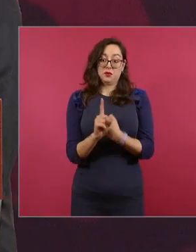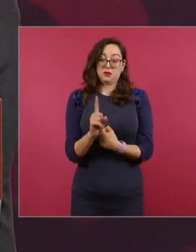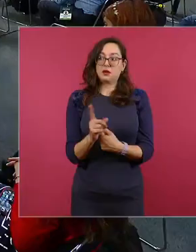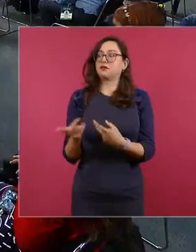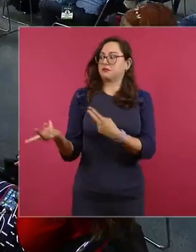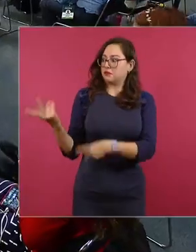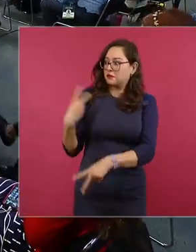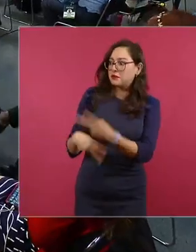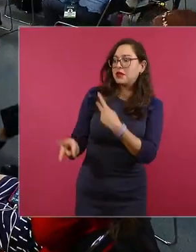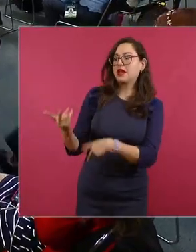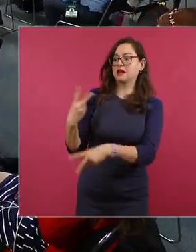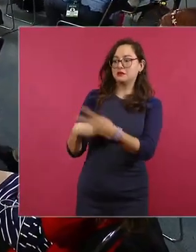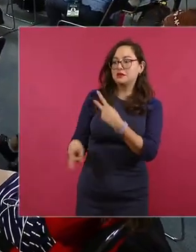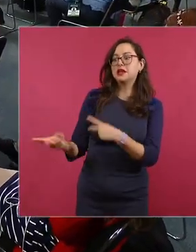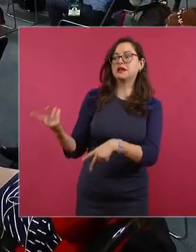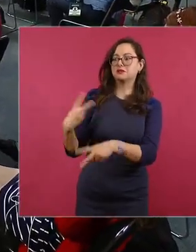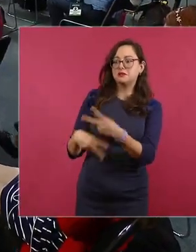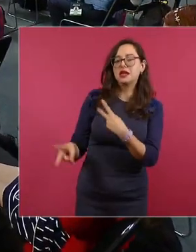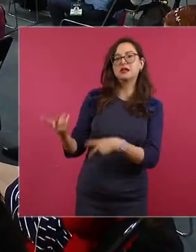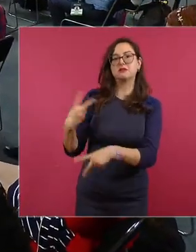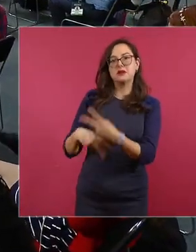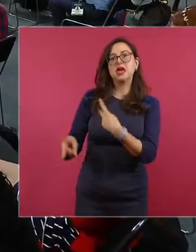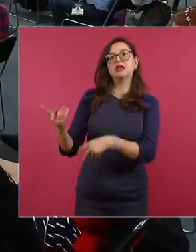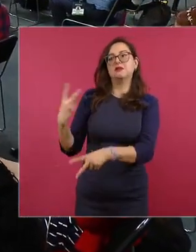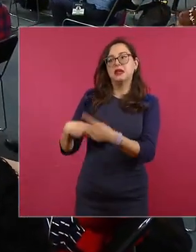que son miles los que llegan